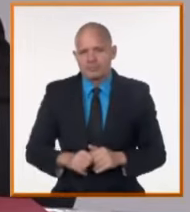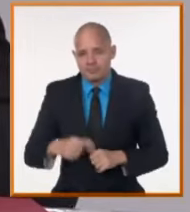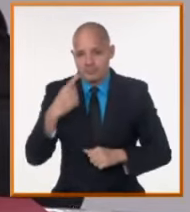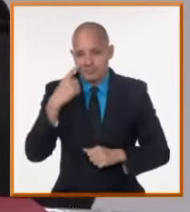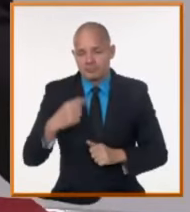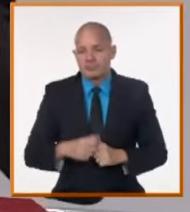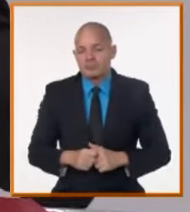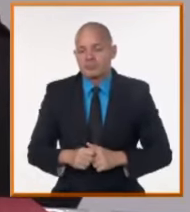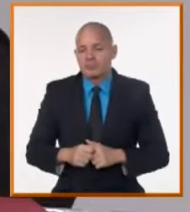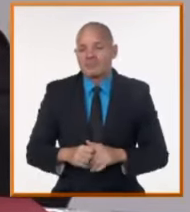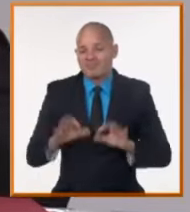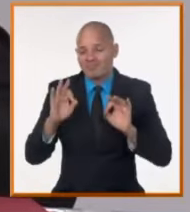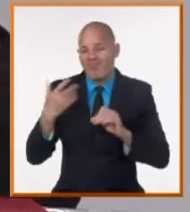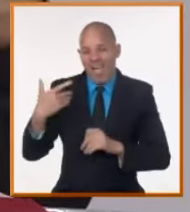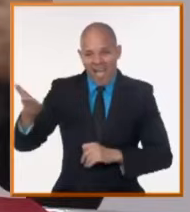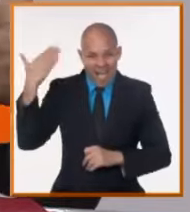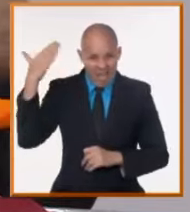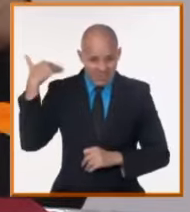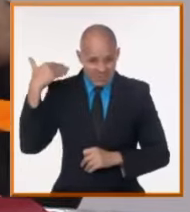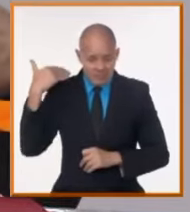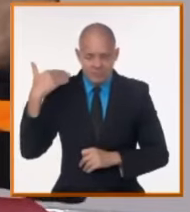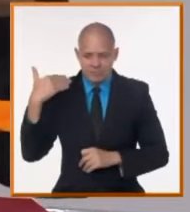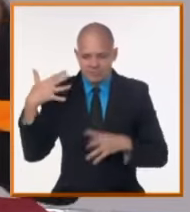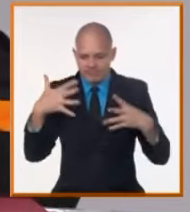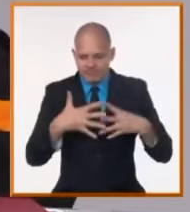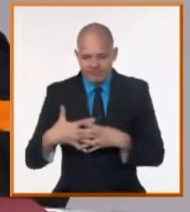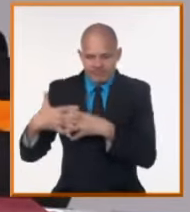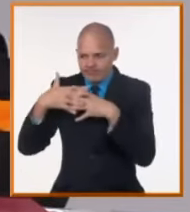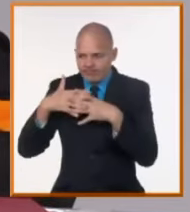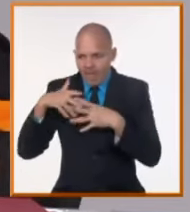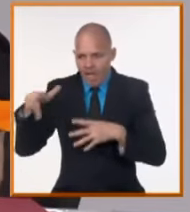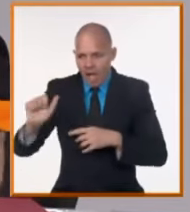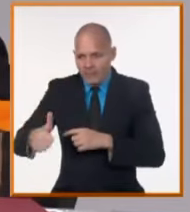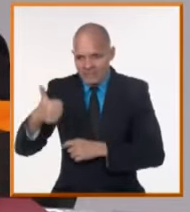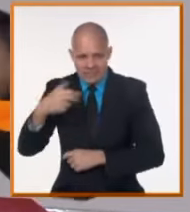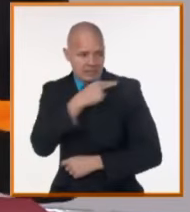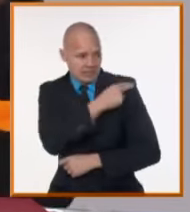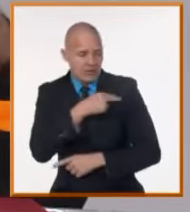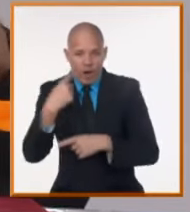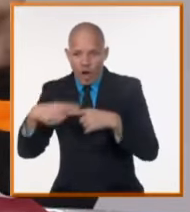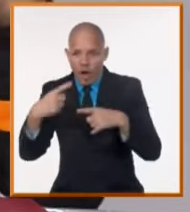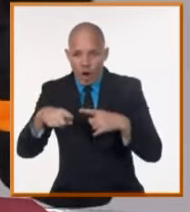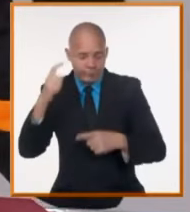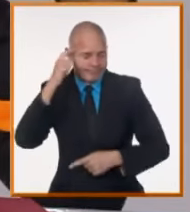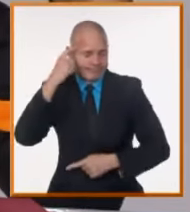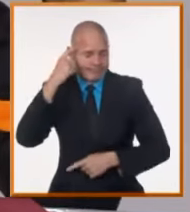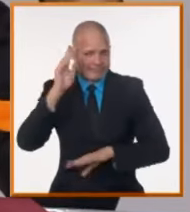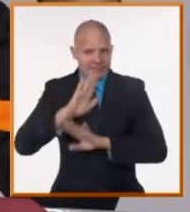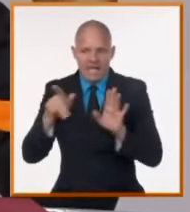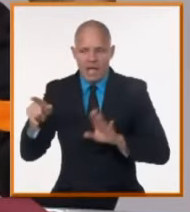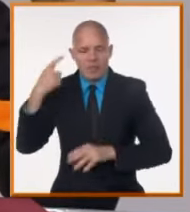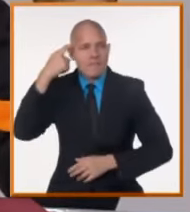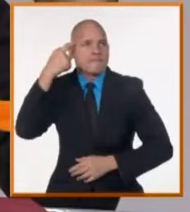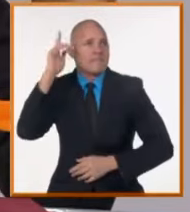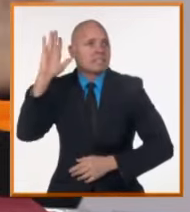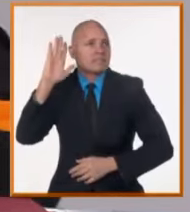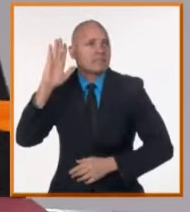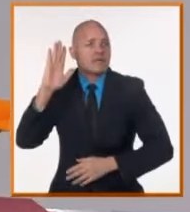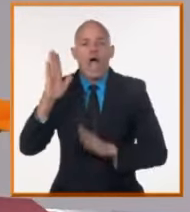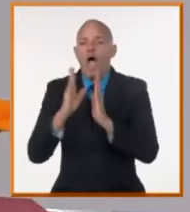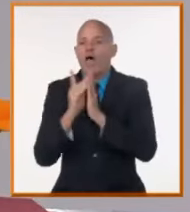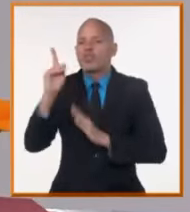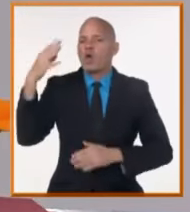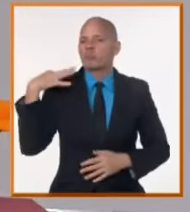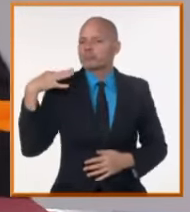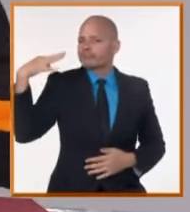ya dijimos, ¿no? Ellos asumieron a la geografía, incluyeron el dogma calvinista. Están predestinados a regir el mundo. Lo